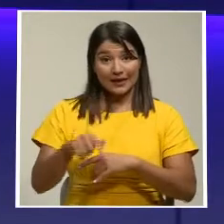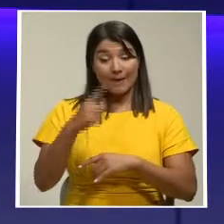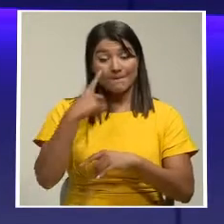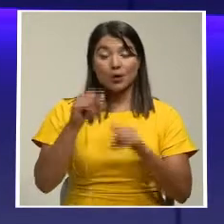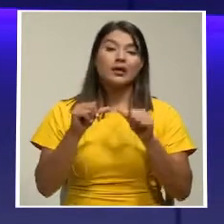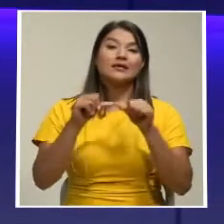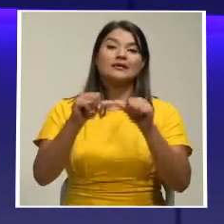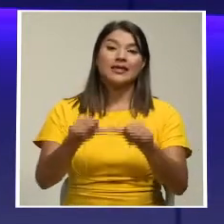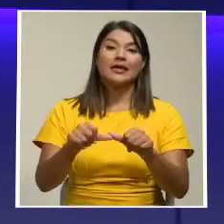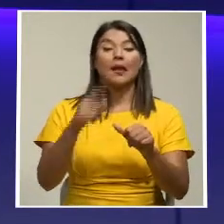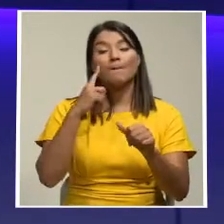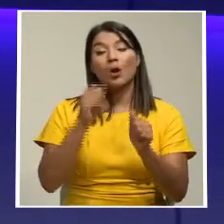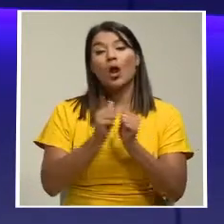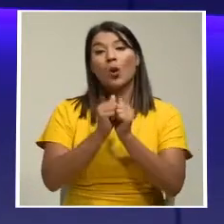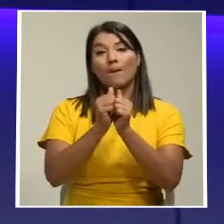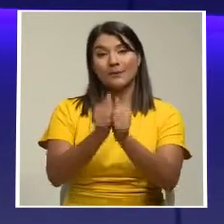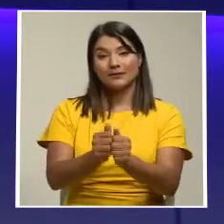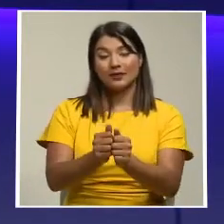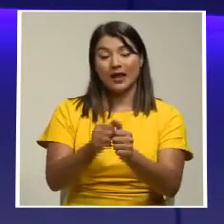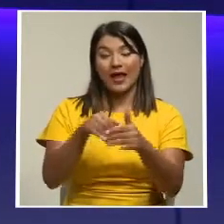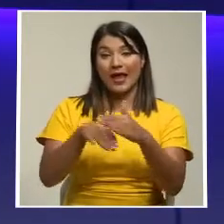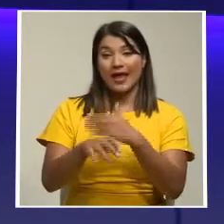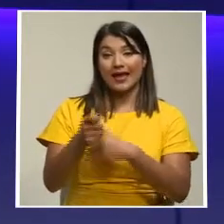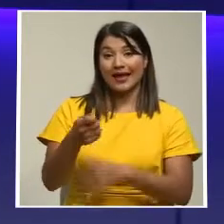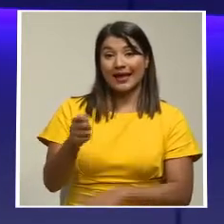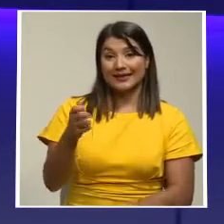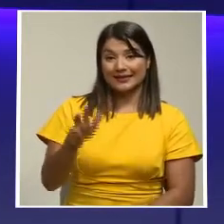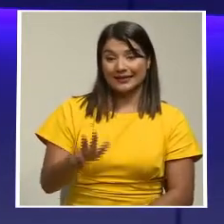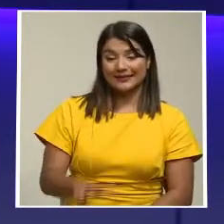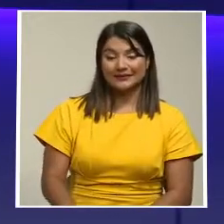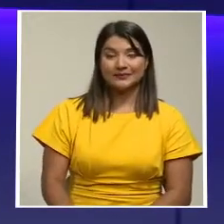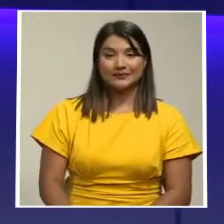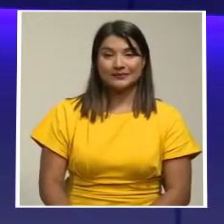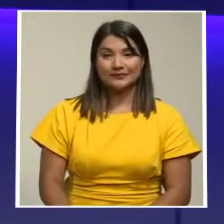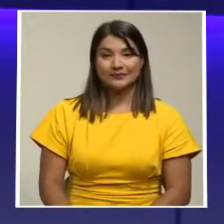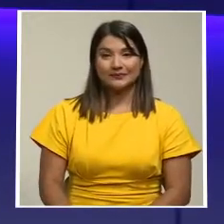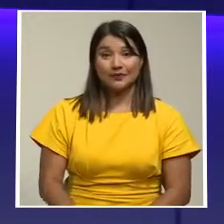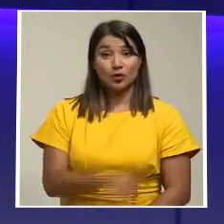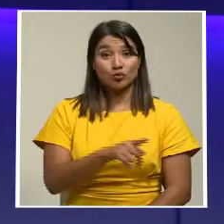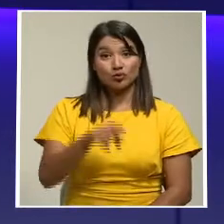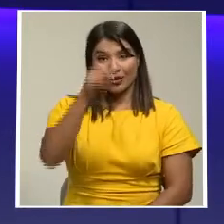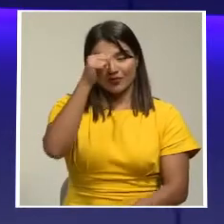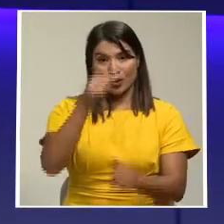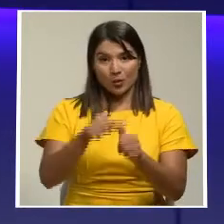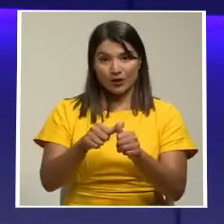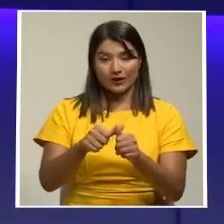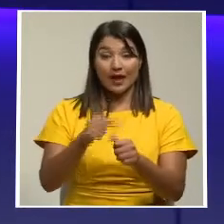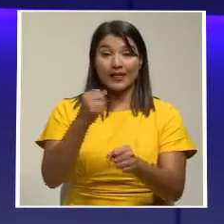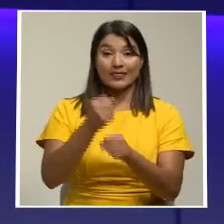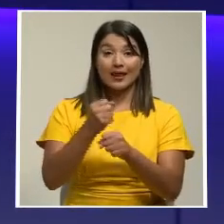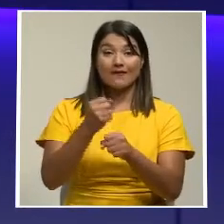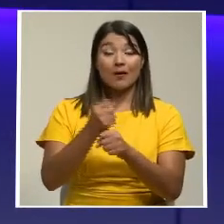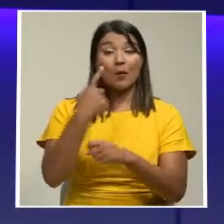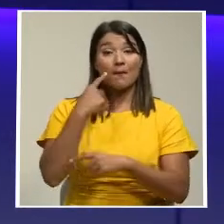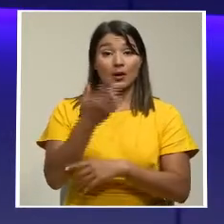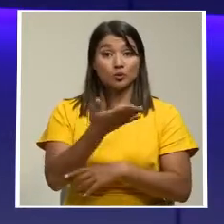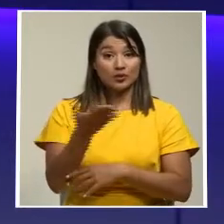continuar, por acompañarnos en la señal de Canal 13. Recuerde, trabajamos para